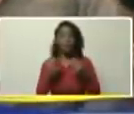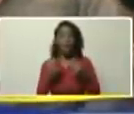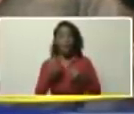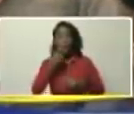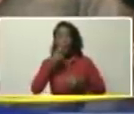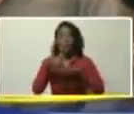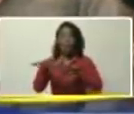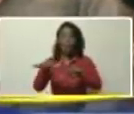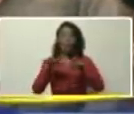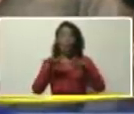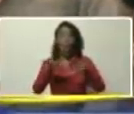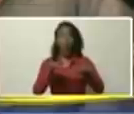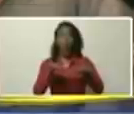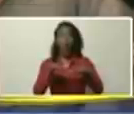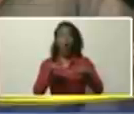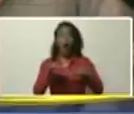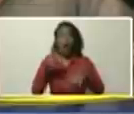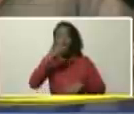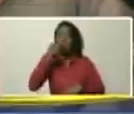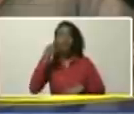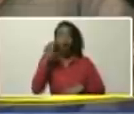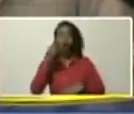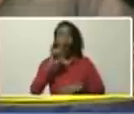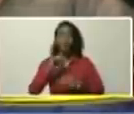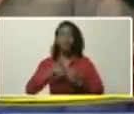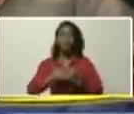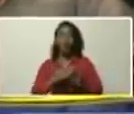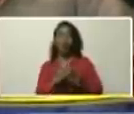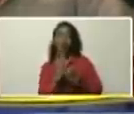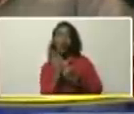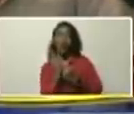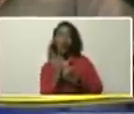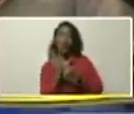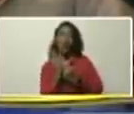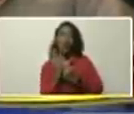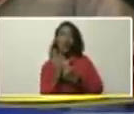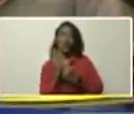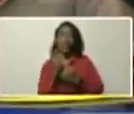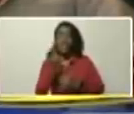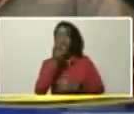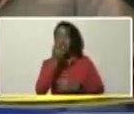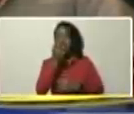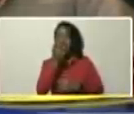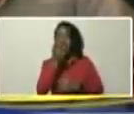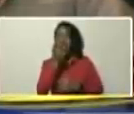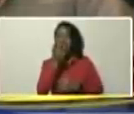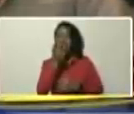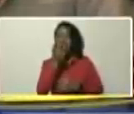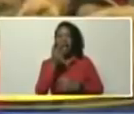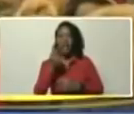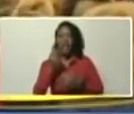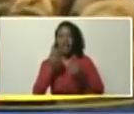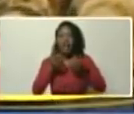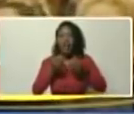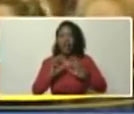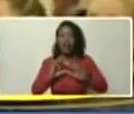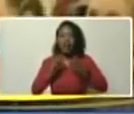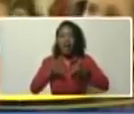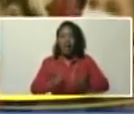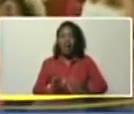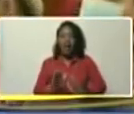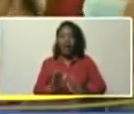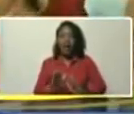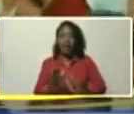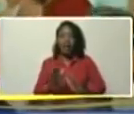bello y rojo amanecer del reverdecer, del renacer, de